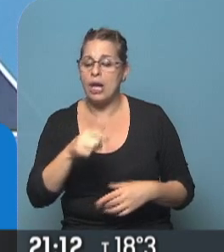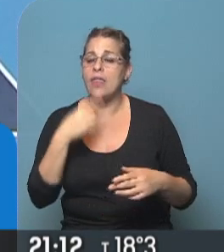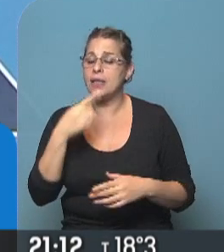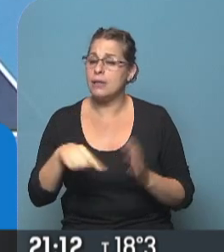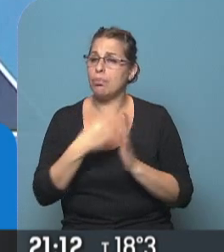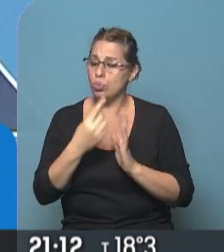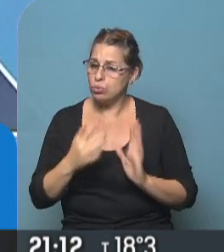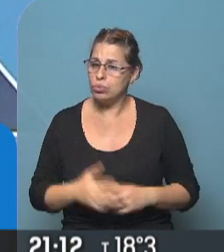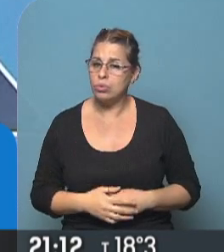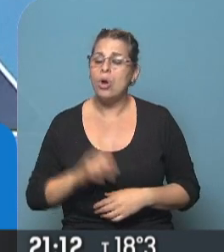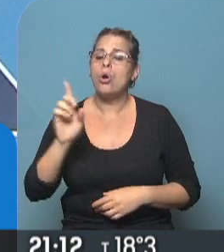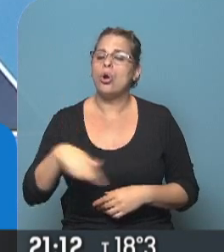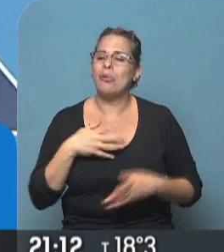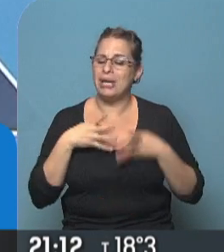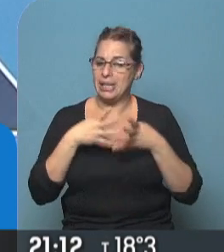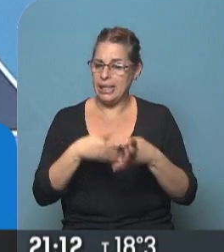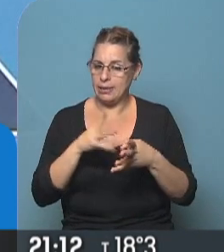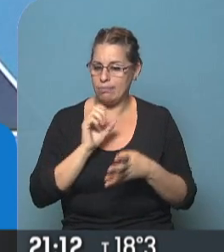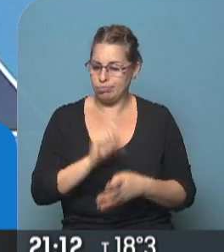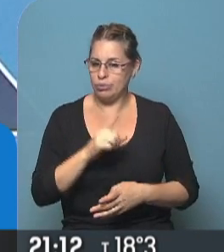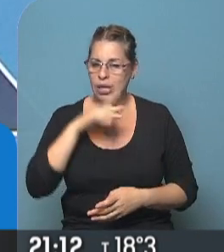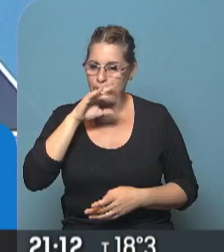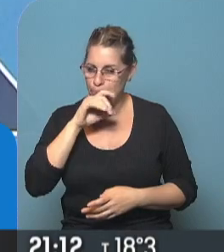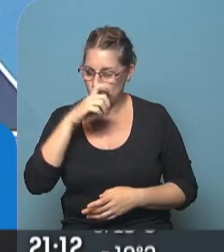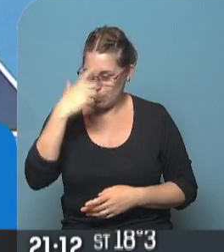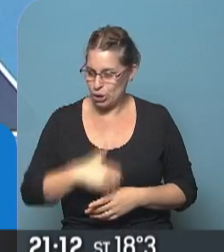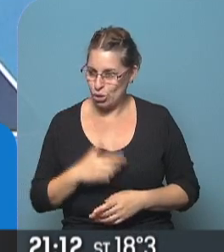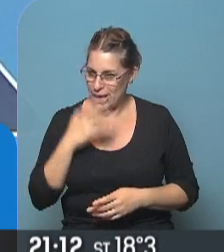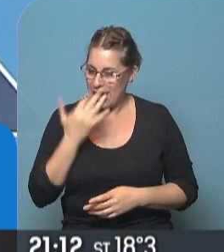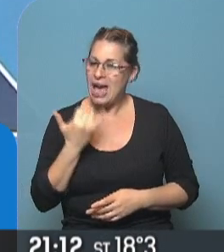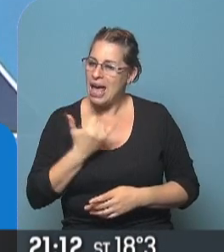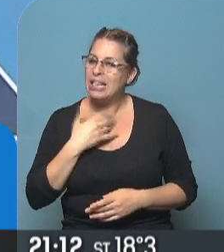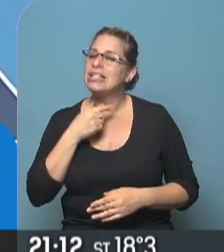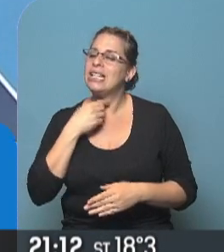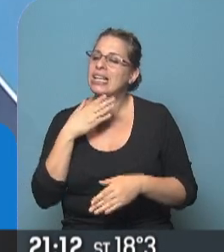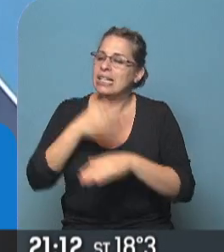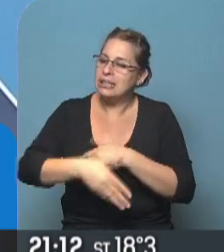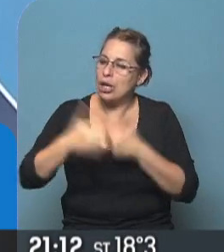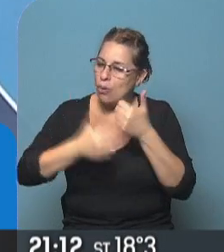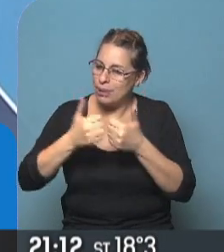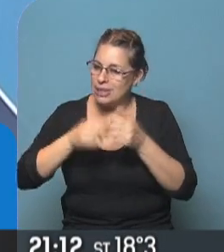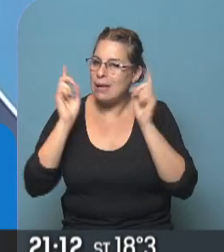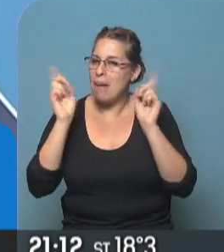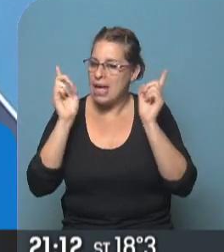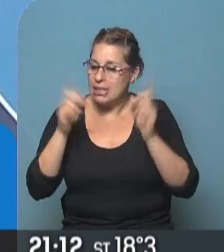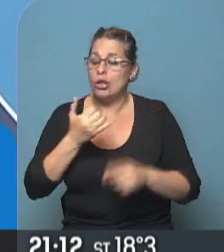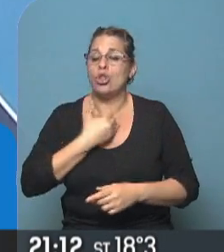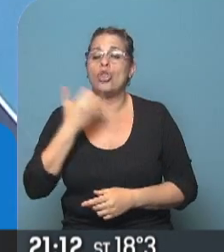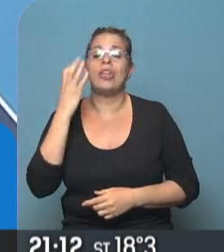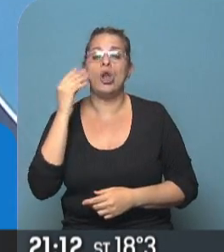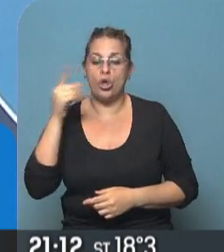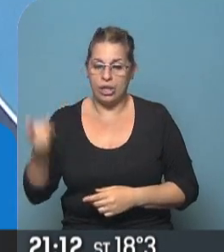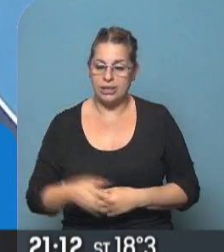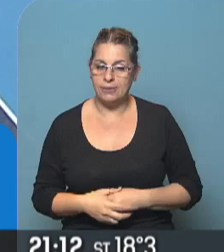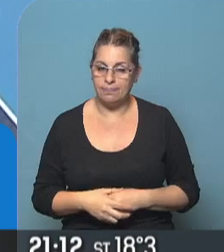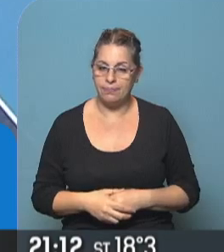puntos, tiene que ver con esta batalla propia que tiene Juan Martín para tratar de ingresar al torneo de maestros en Londres,